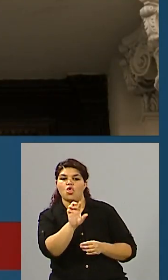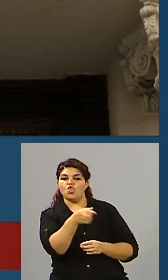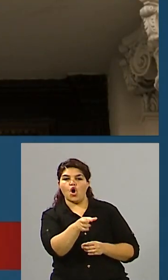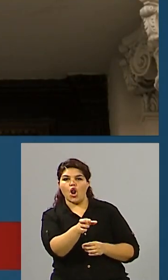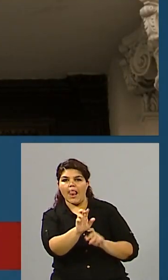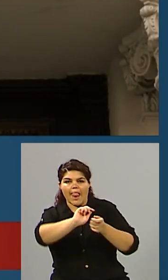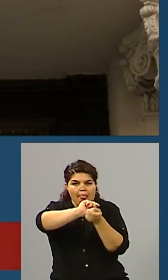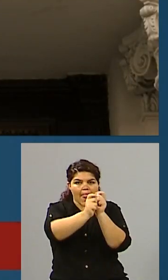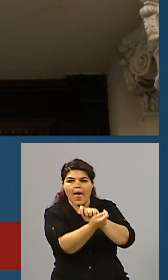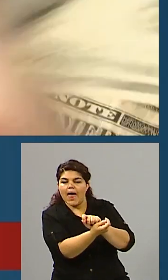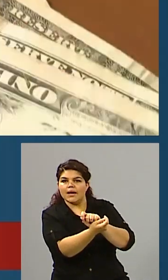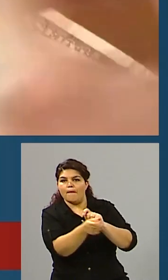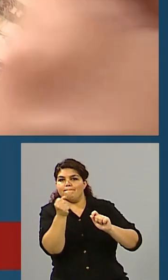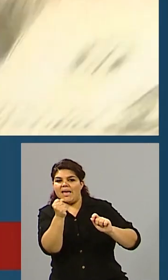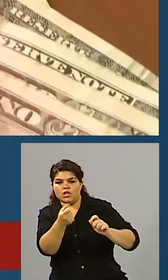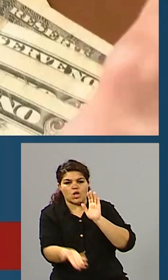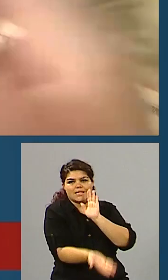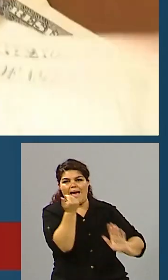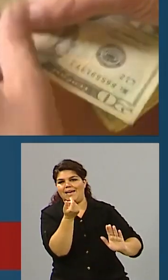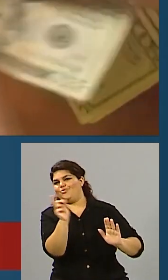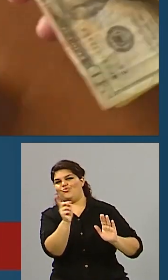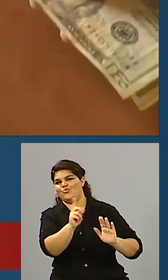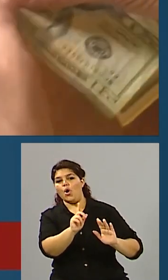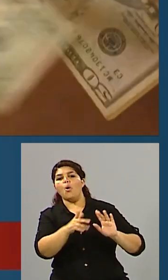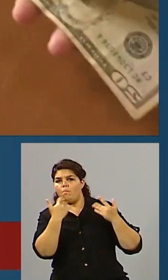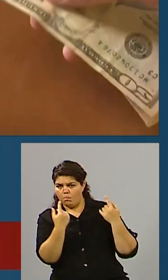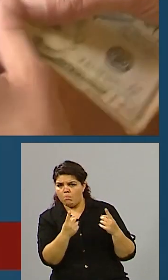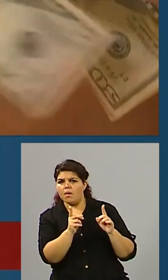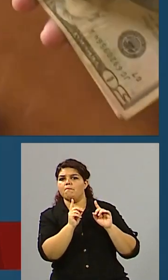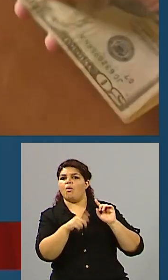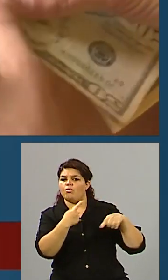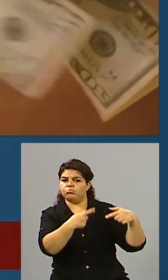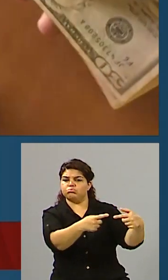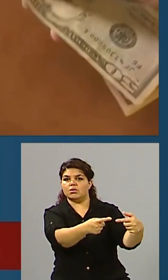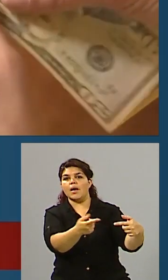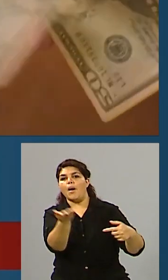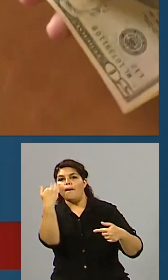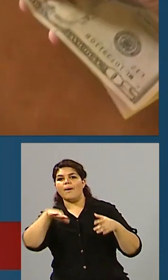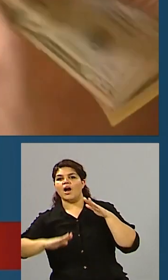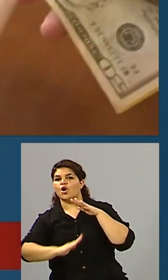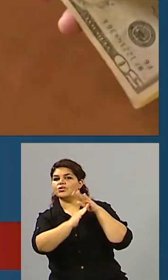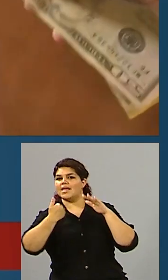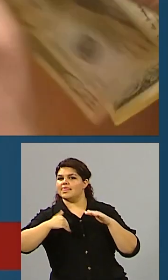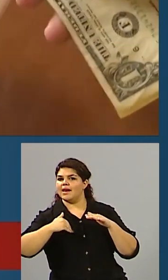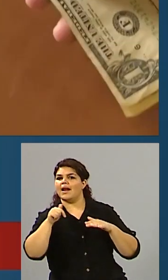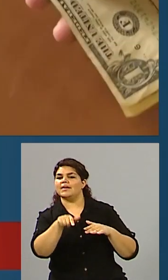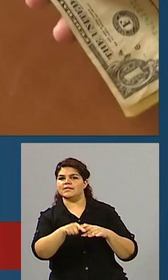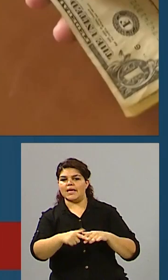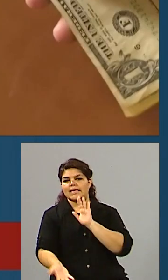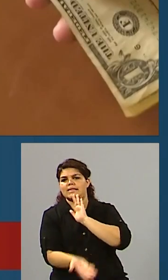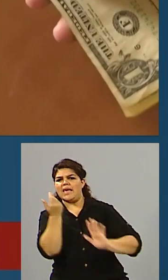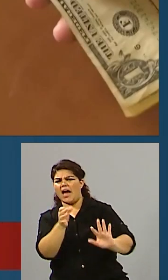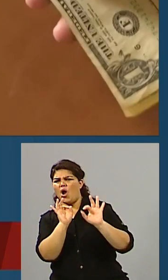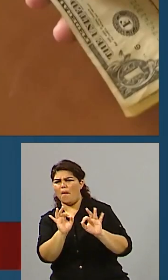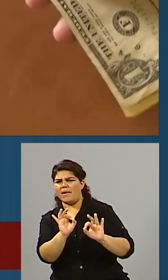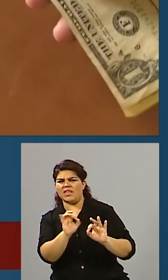de que el Banco Central no va a ser dinamitado, sino que va a tener que seguir cumpliendo una función, aunque más no sea como